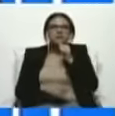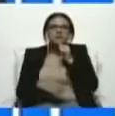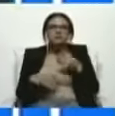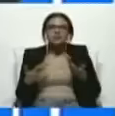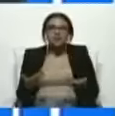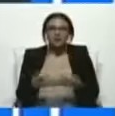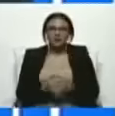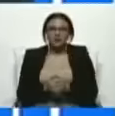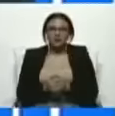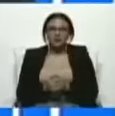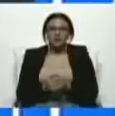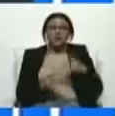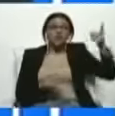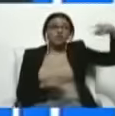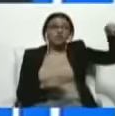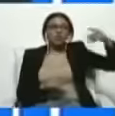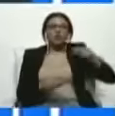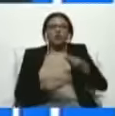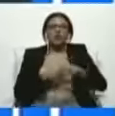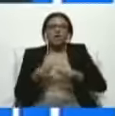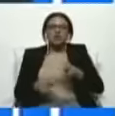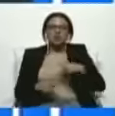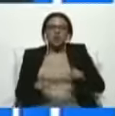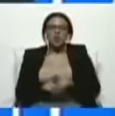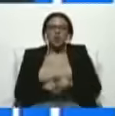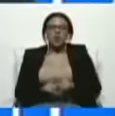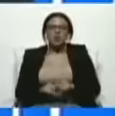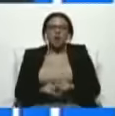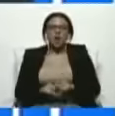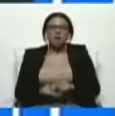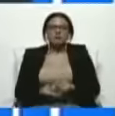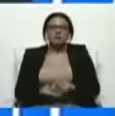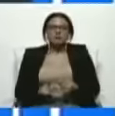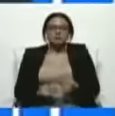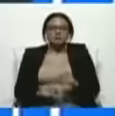representantes profundamente arrogantes,